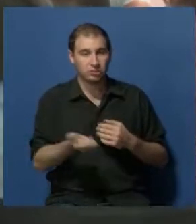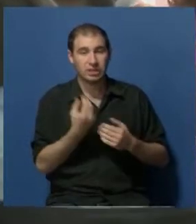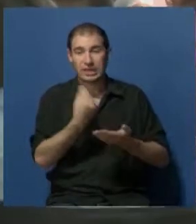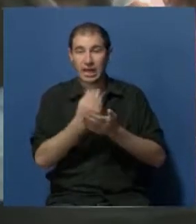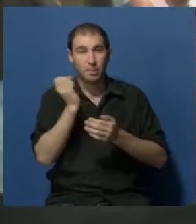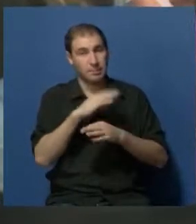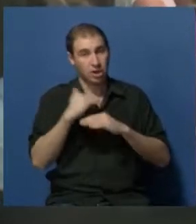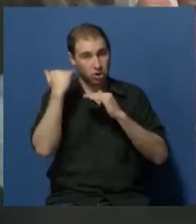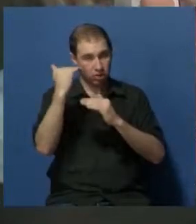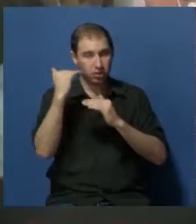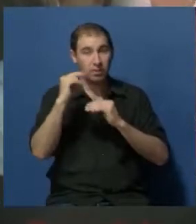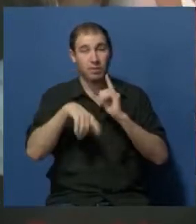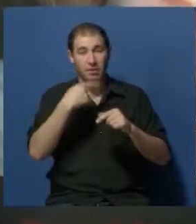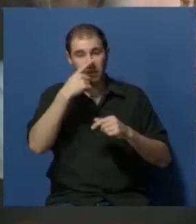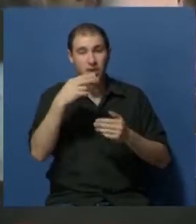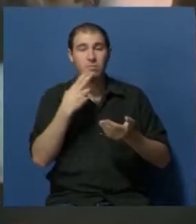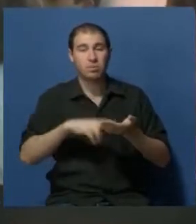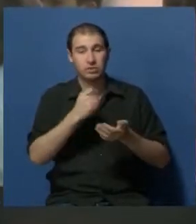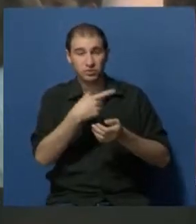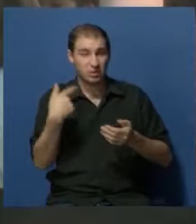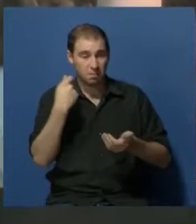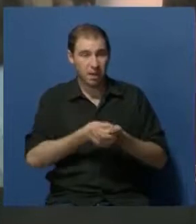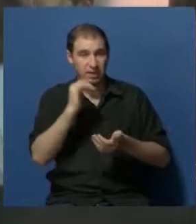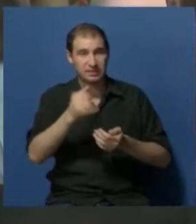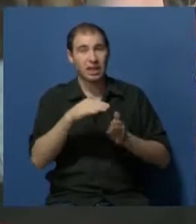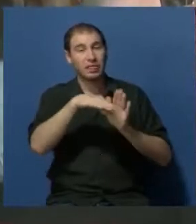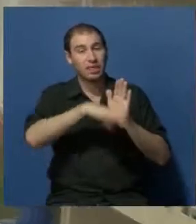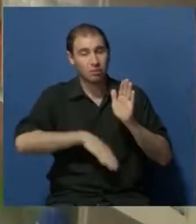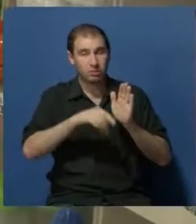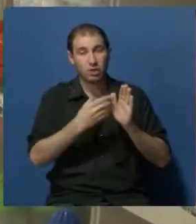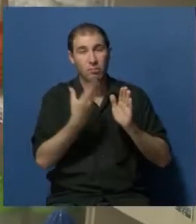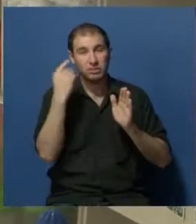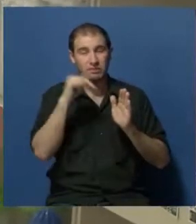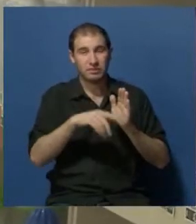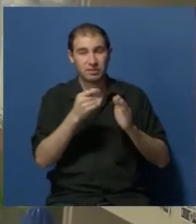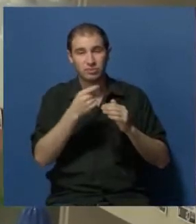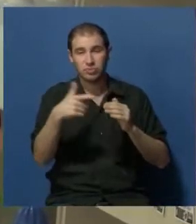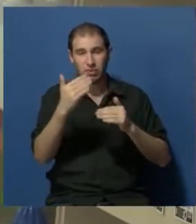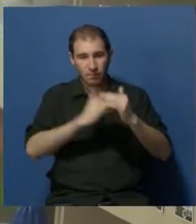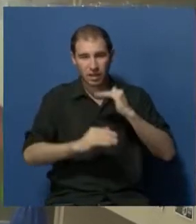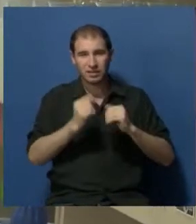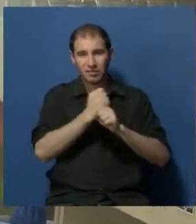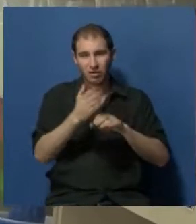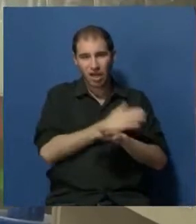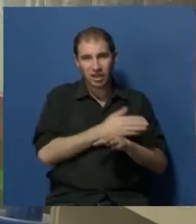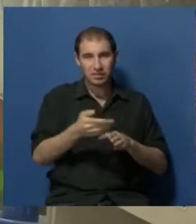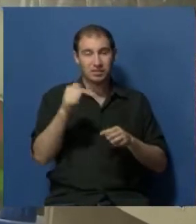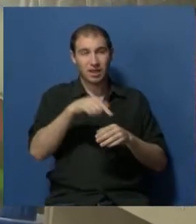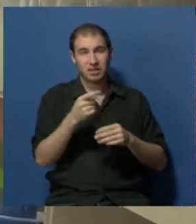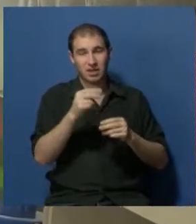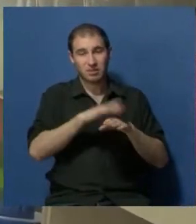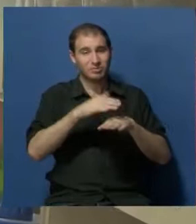puestos de trabajo, terminaban pagando impuestos a las ganancias y el descuento muchas veces hacía que cobraran menos que en el trabajo anterior donde tenían